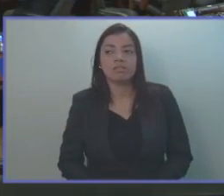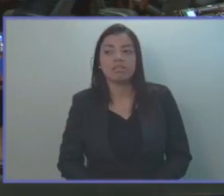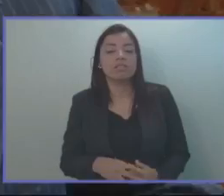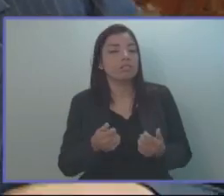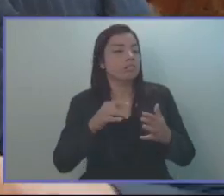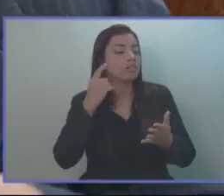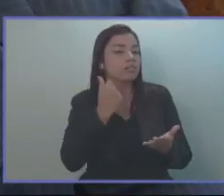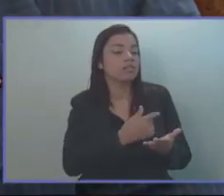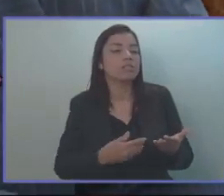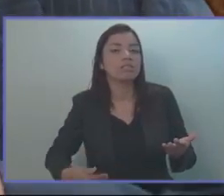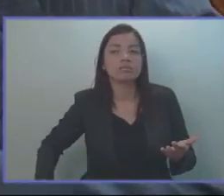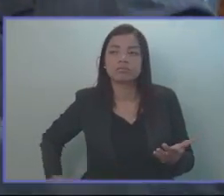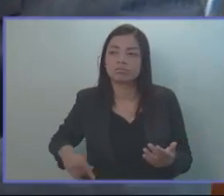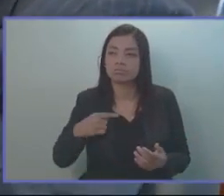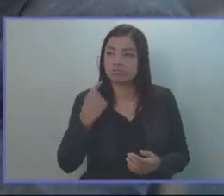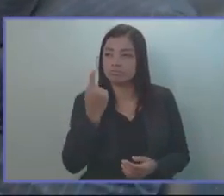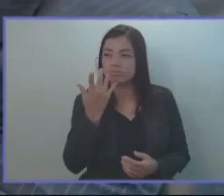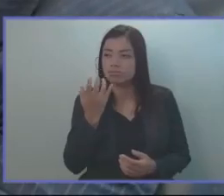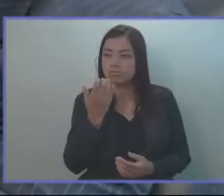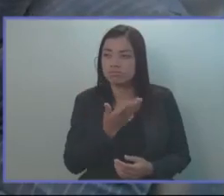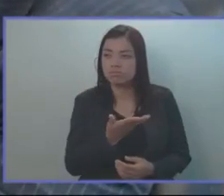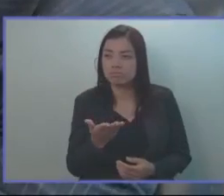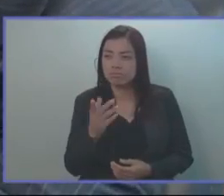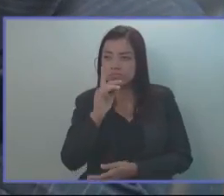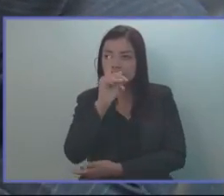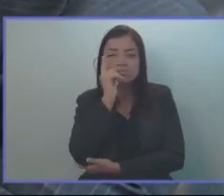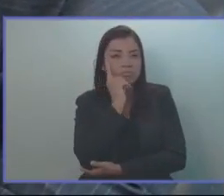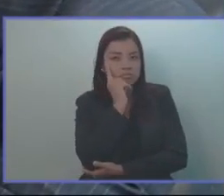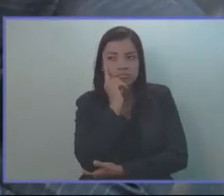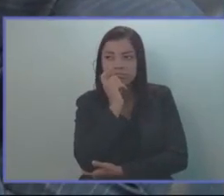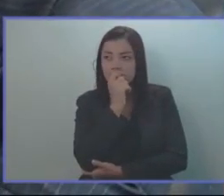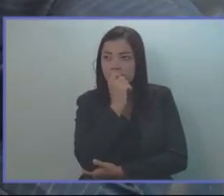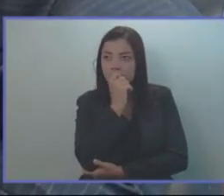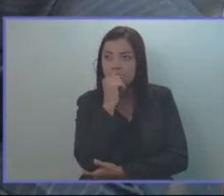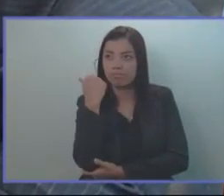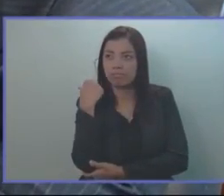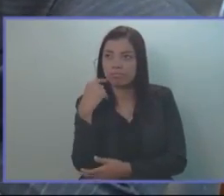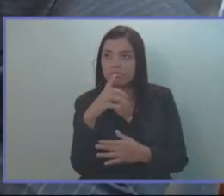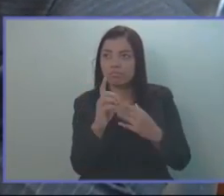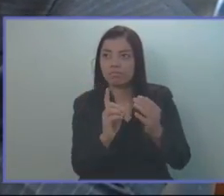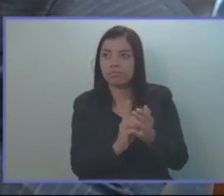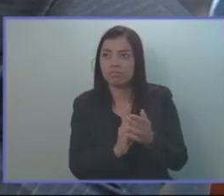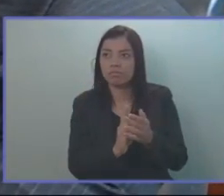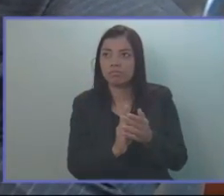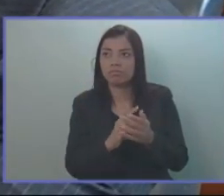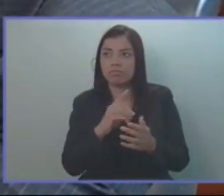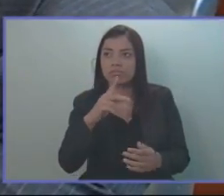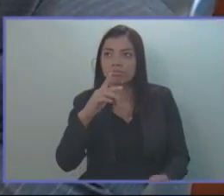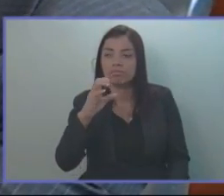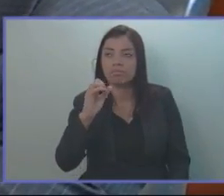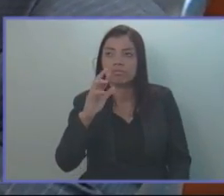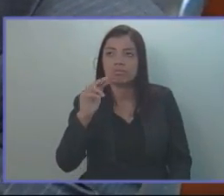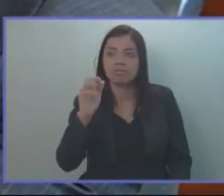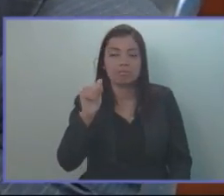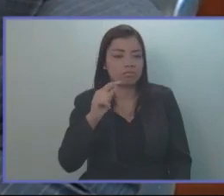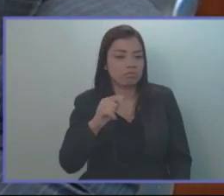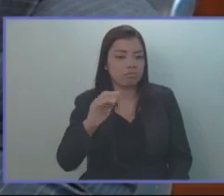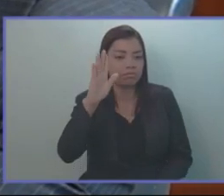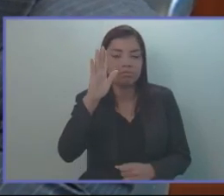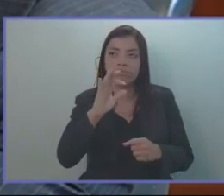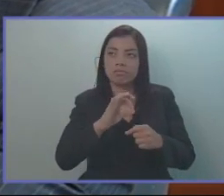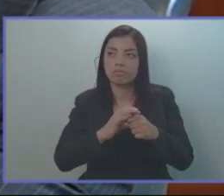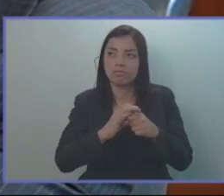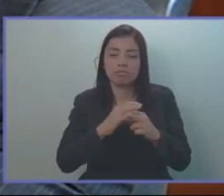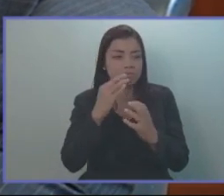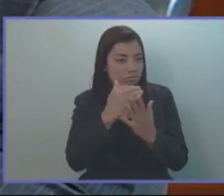Gracias, presidente. Solo una cosa, mire, bueno, aquí va apareciendo el diputado Correa, pero cuando fue la votación, no sé si él